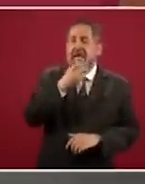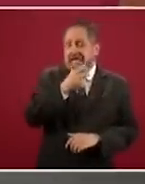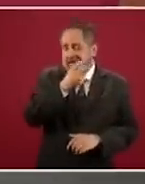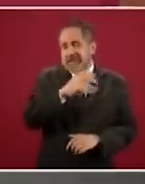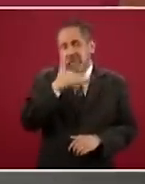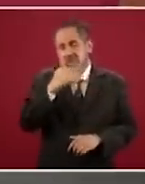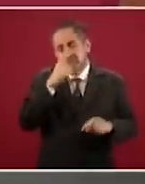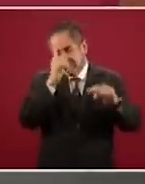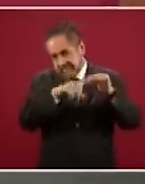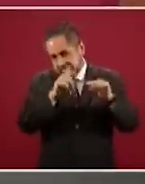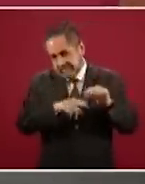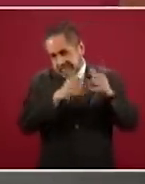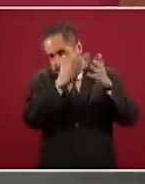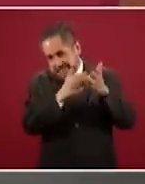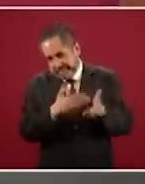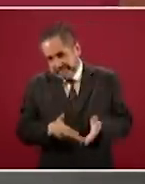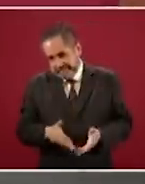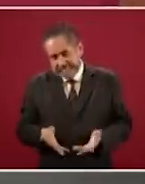lo he dicho,